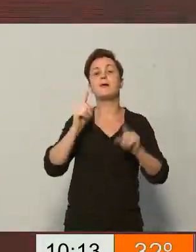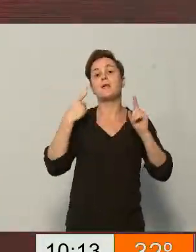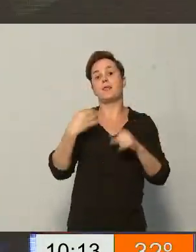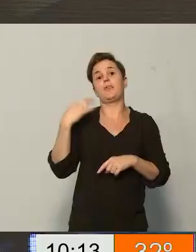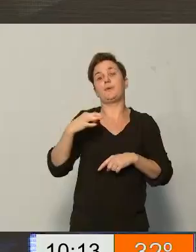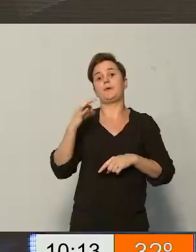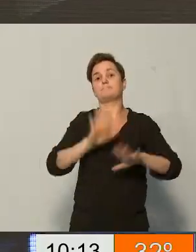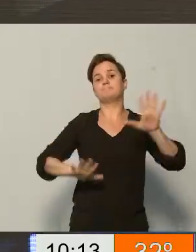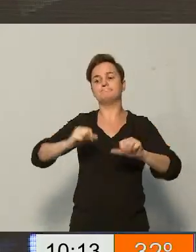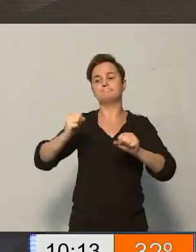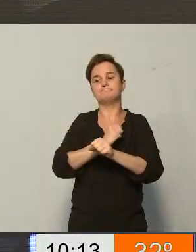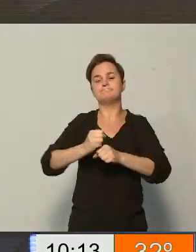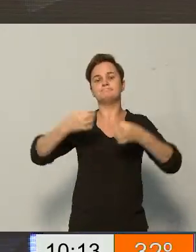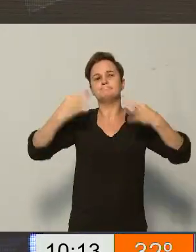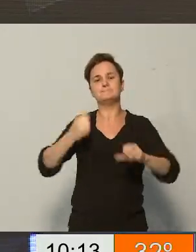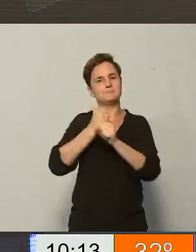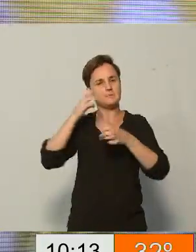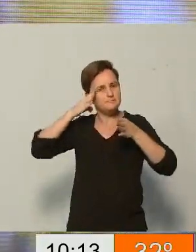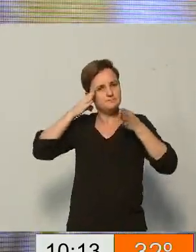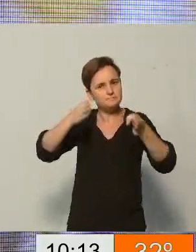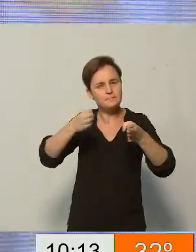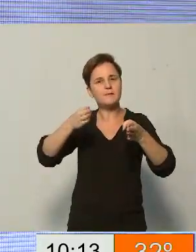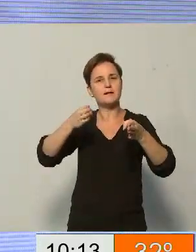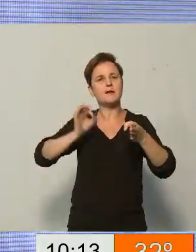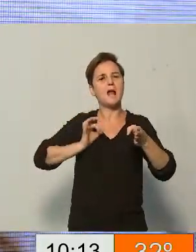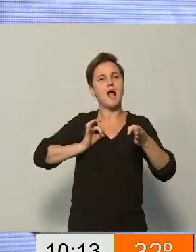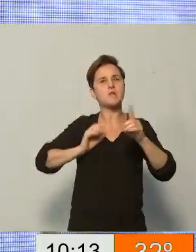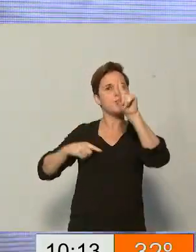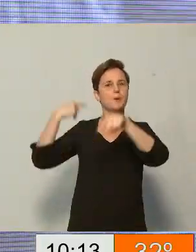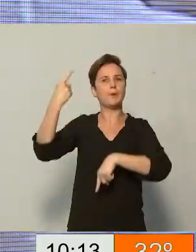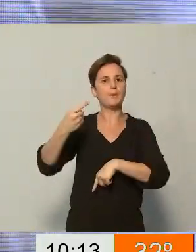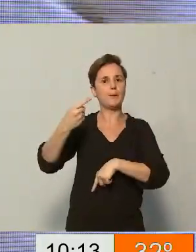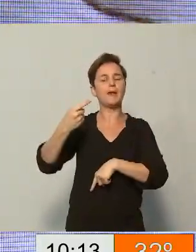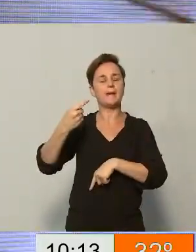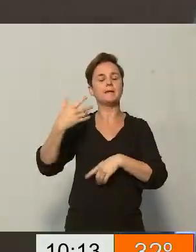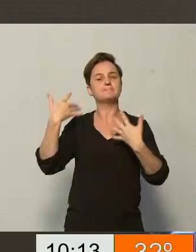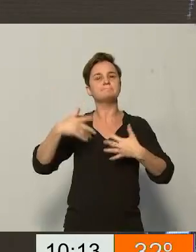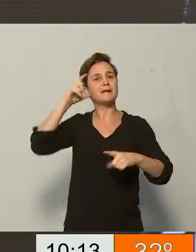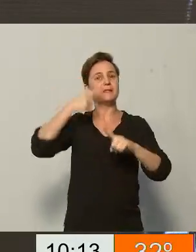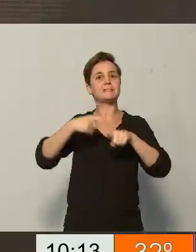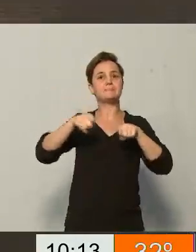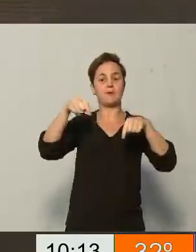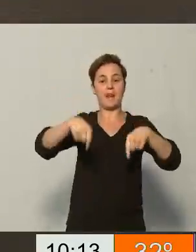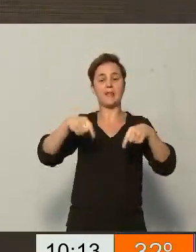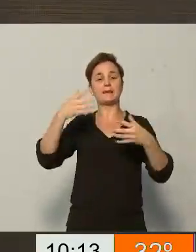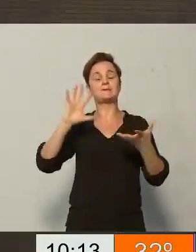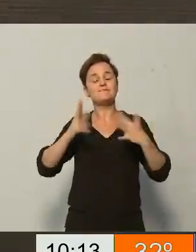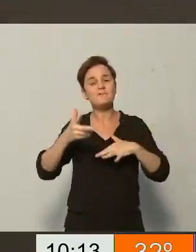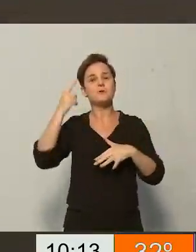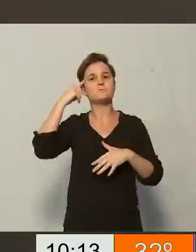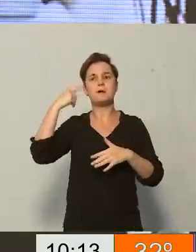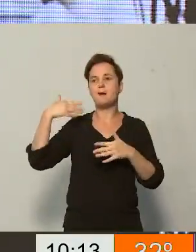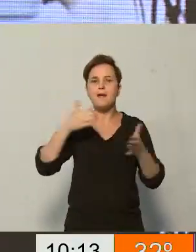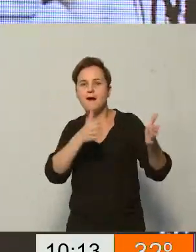certeza, teníamos que trabajar fuertemente en el año 2021. Y esta expo, que habitualmente es para